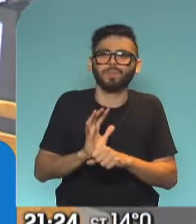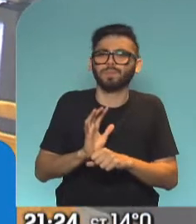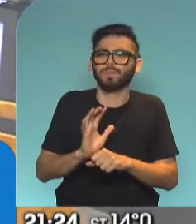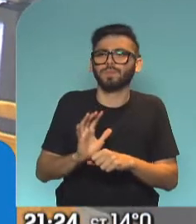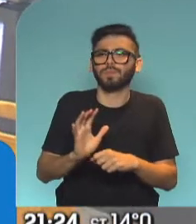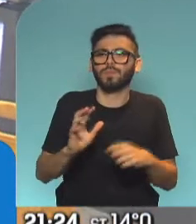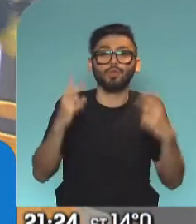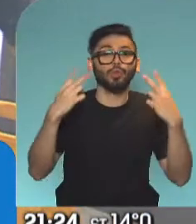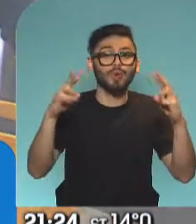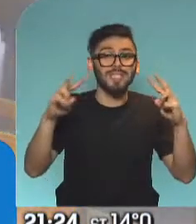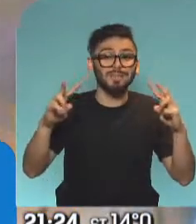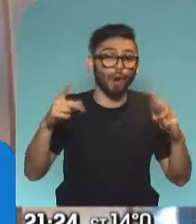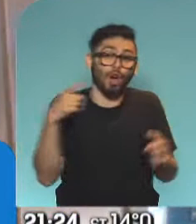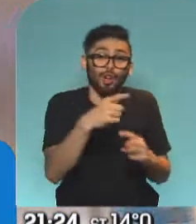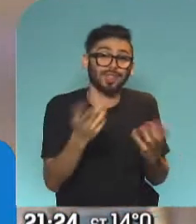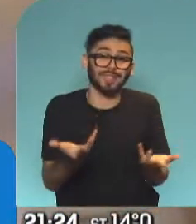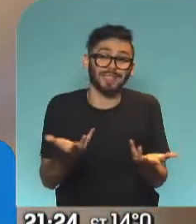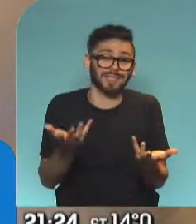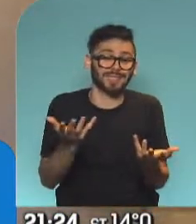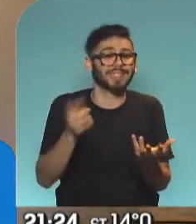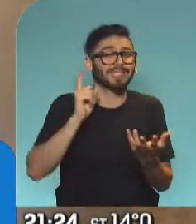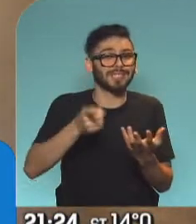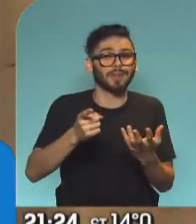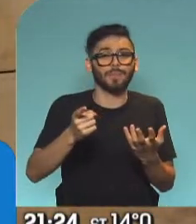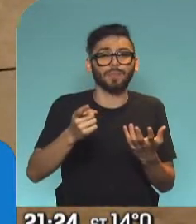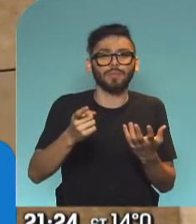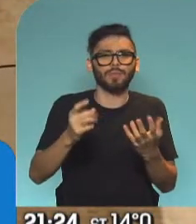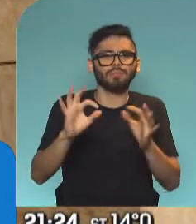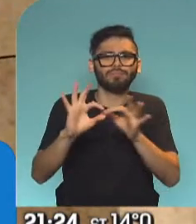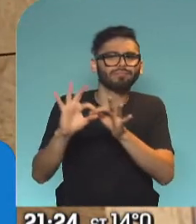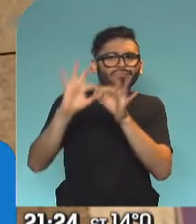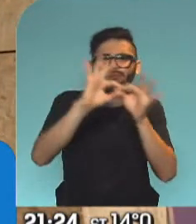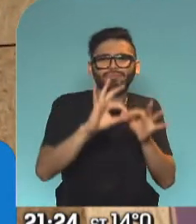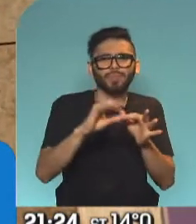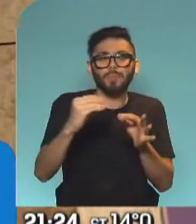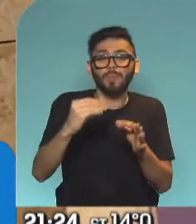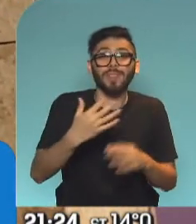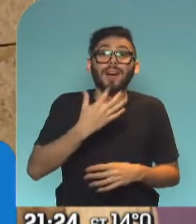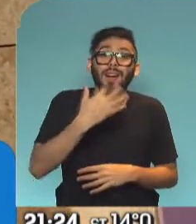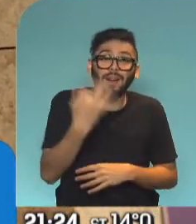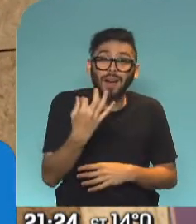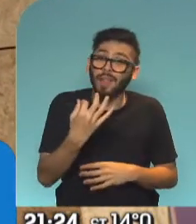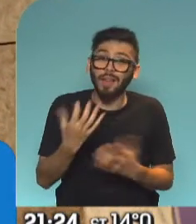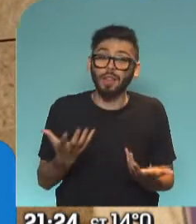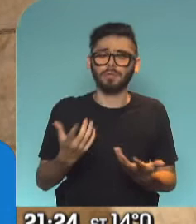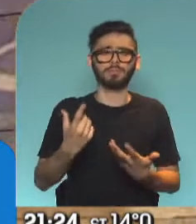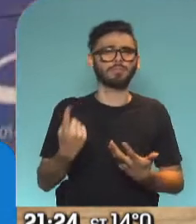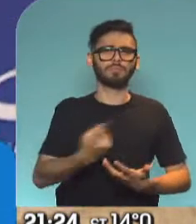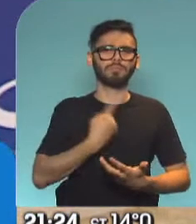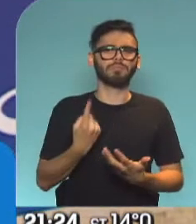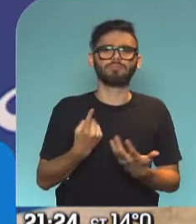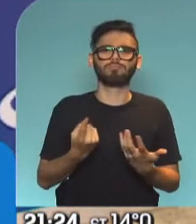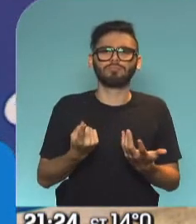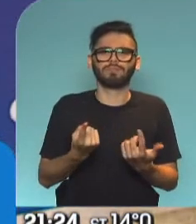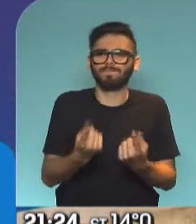actividad turística, por un lado, y contra la Constitución en sí misma, porque la realidad es que nosotros tenemos que tener